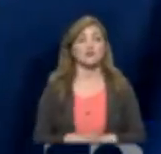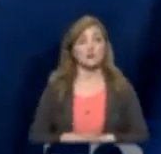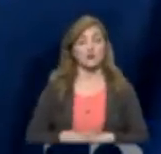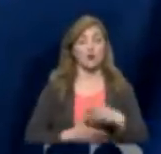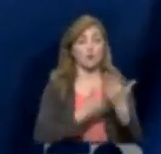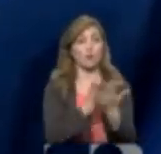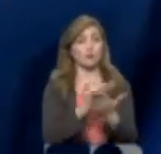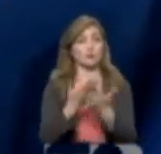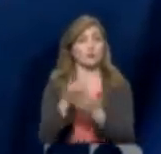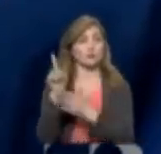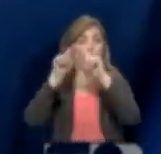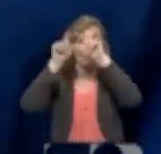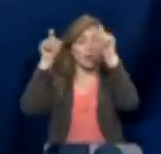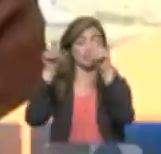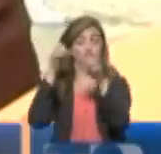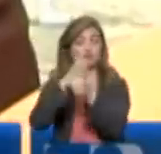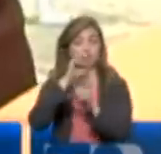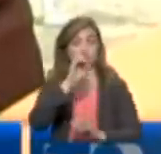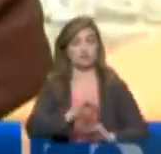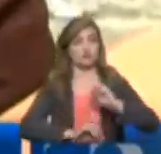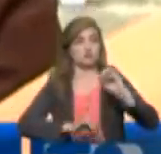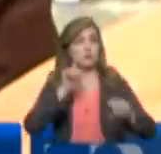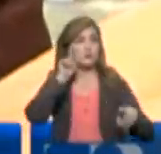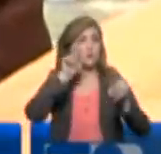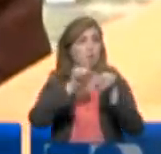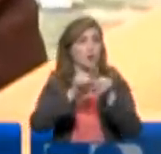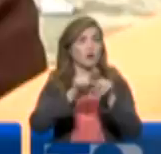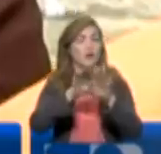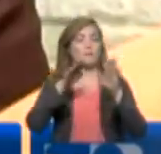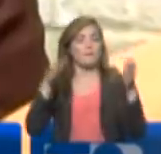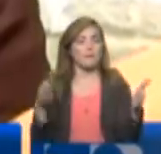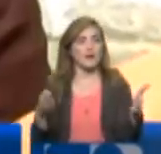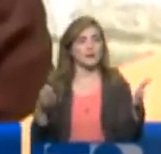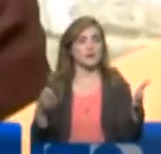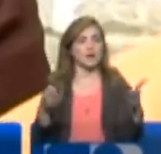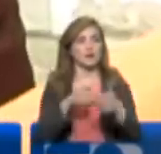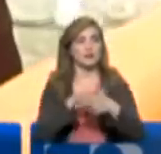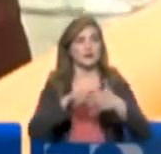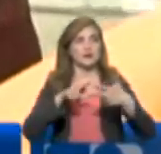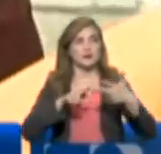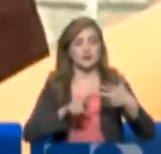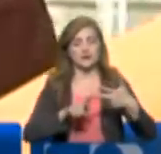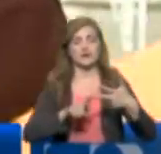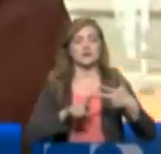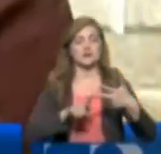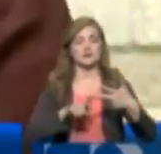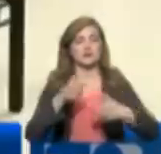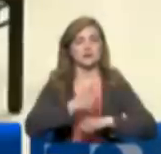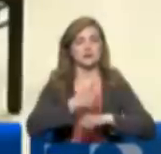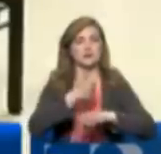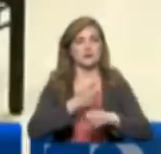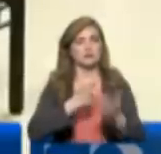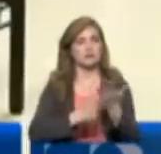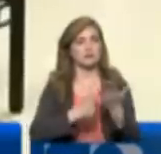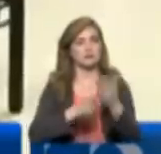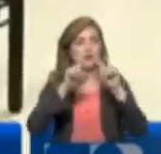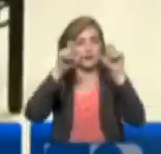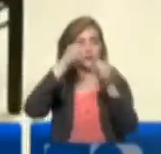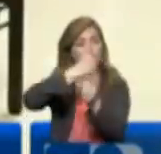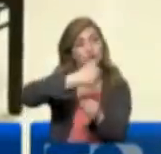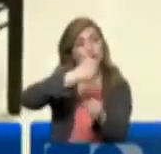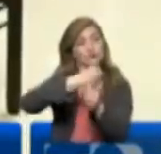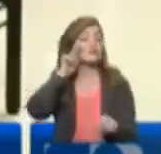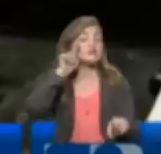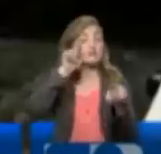propuestas hechas por el empresariado coinciden con las acordadas en la mesa tripartita dijo el ministro del trabajo andrés madero hay empresarios y trabajadores